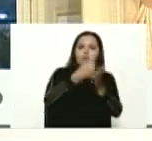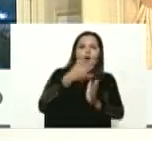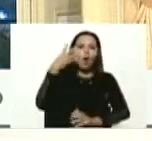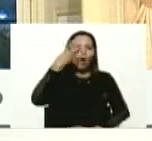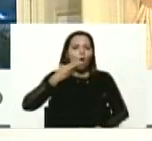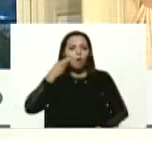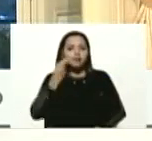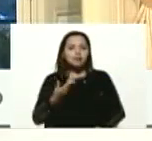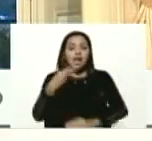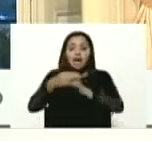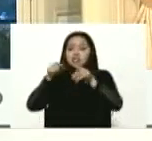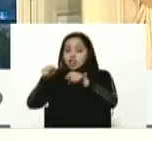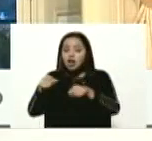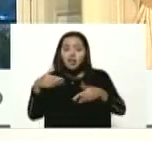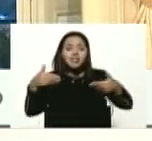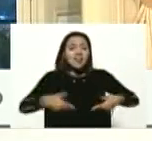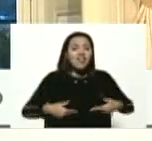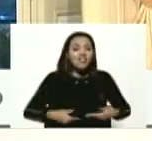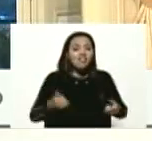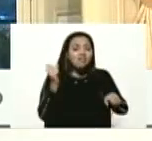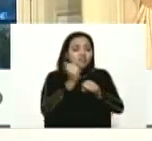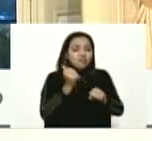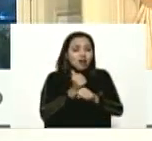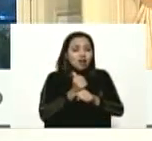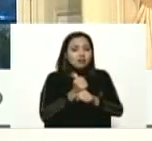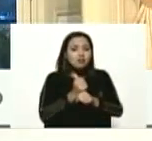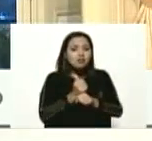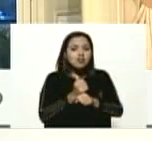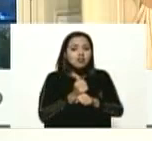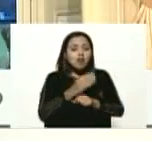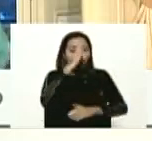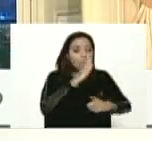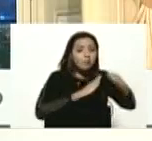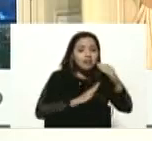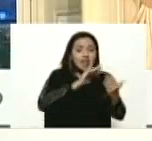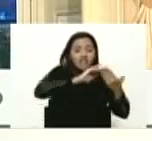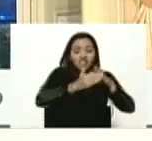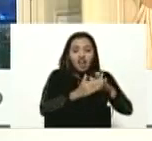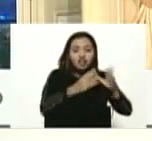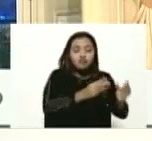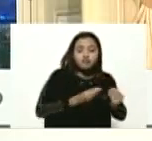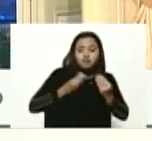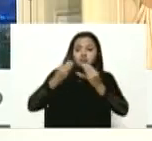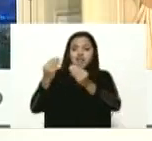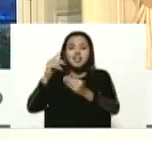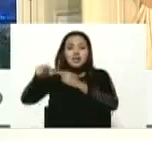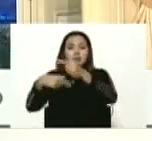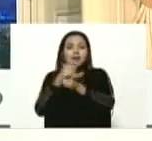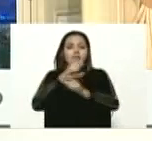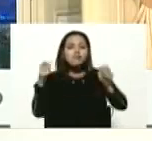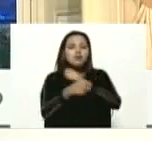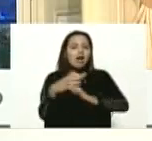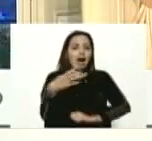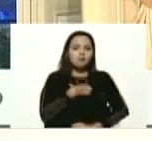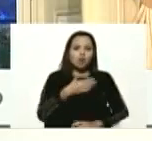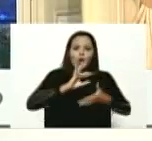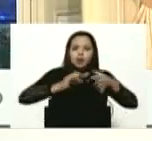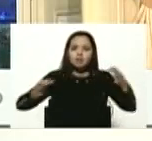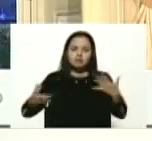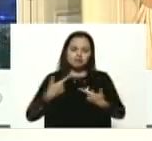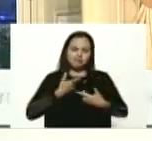de trabajo salió del barrio, de lo más humilde, y se convirtió en campeón olímpico. No, hombre,